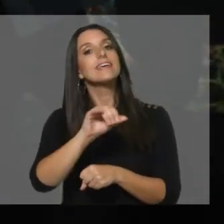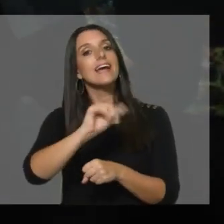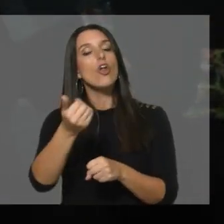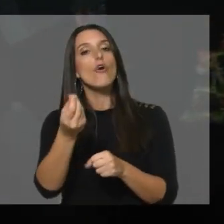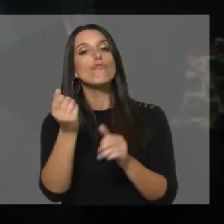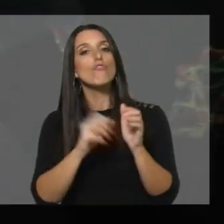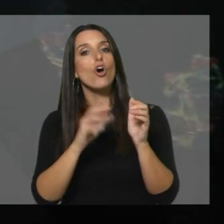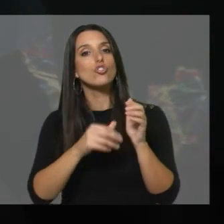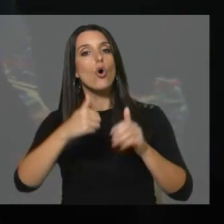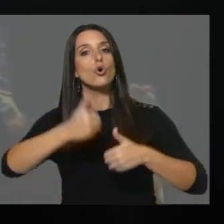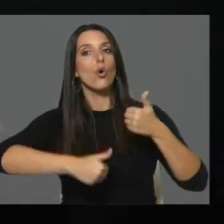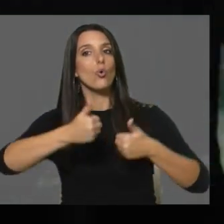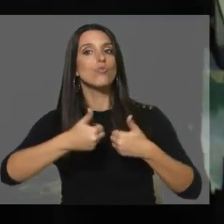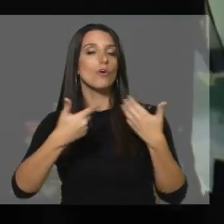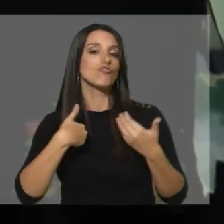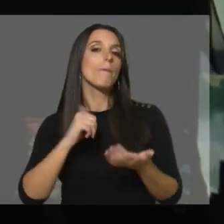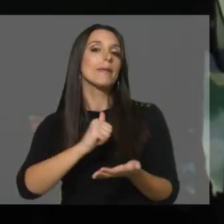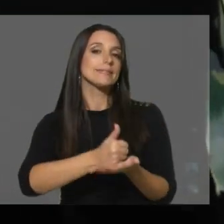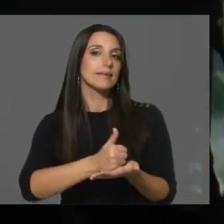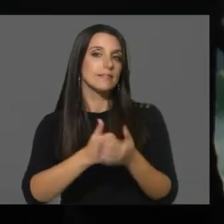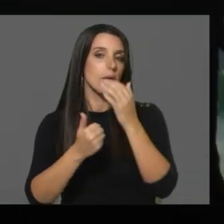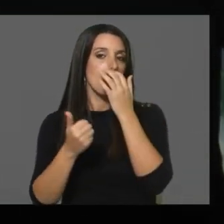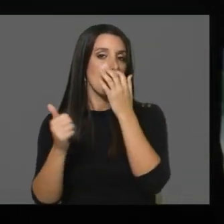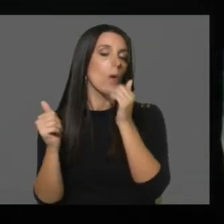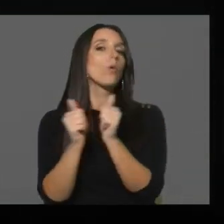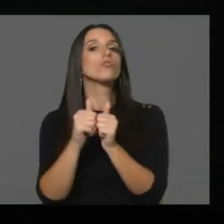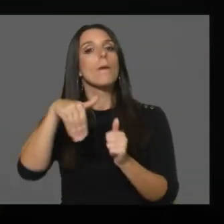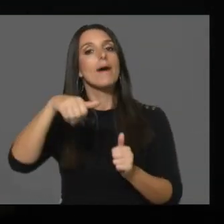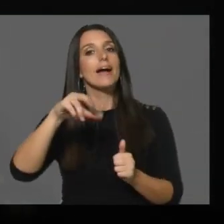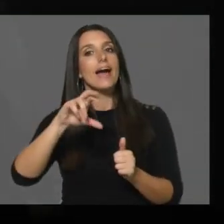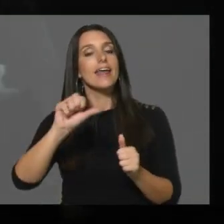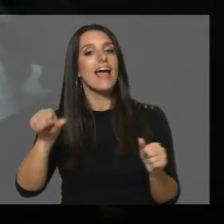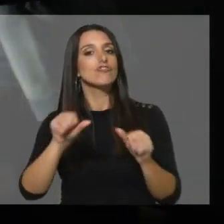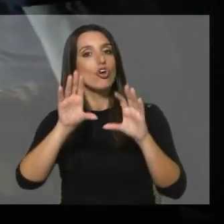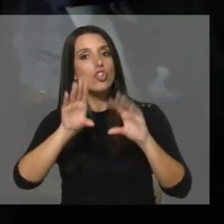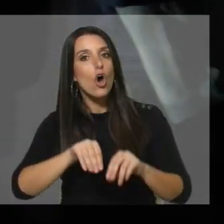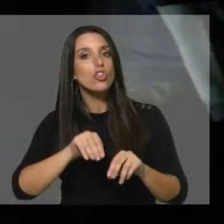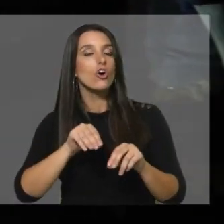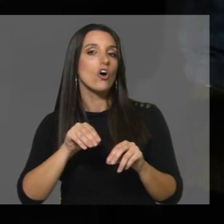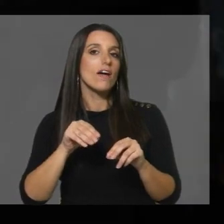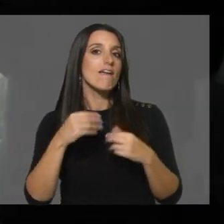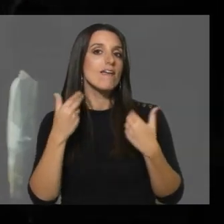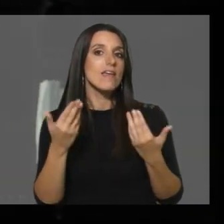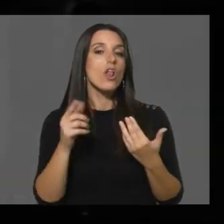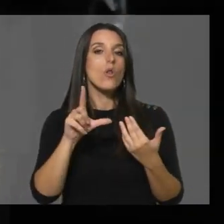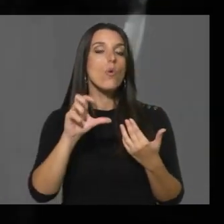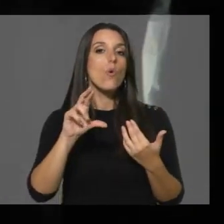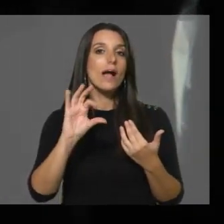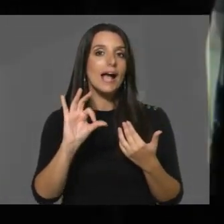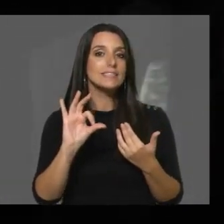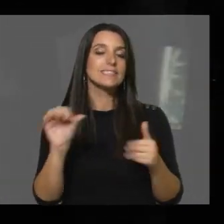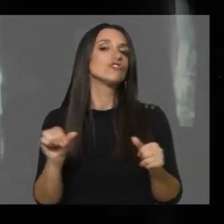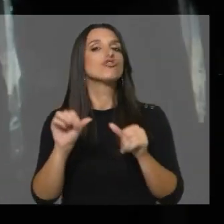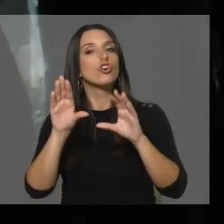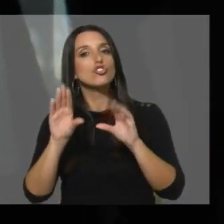fondo concursable. Bueno, me presenté con Macarena Montañez, que hizo la curaduría. Lucas Carrier, que hizo